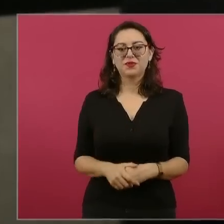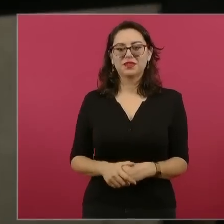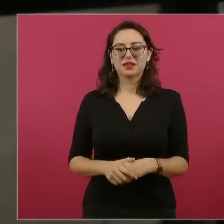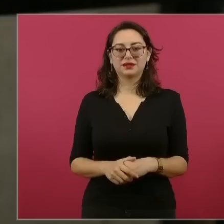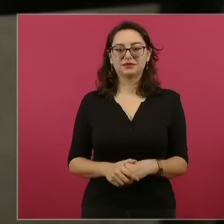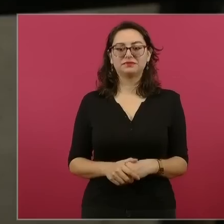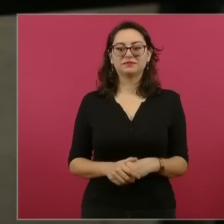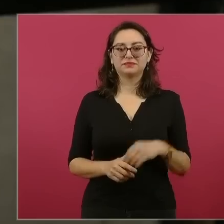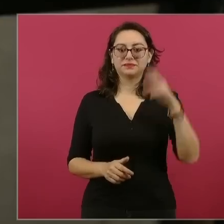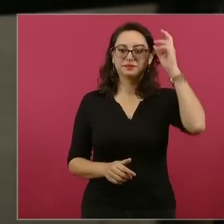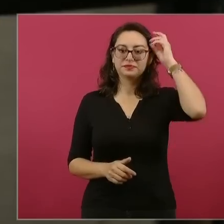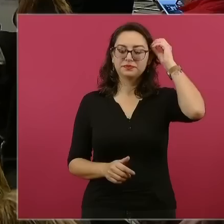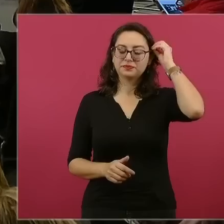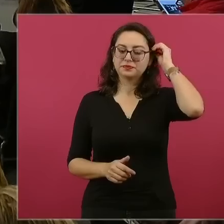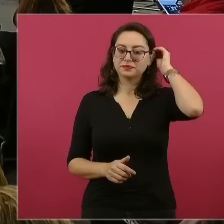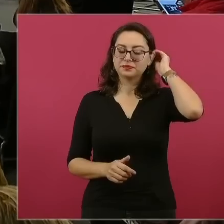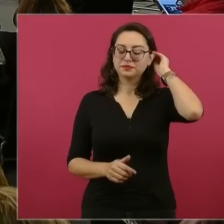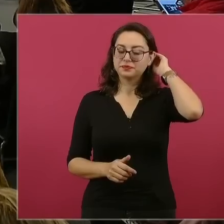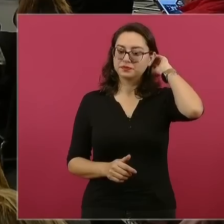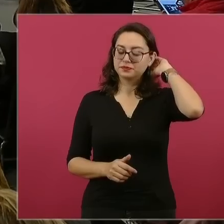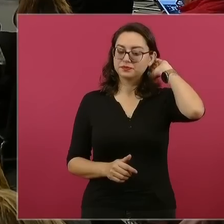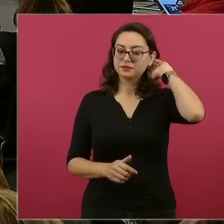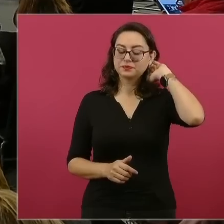Vas a ver lo que dice.